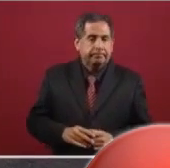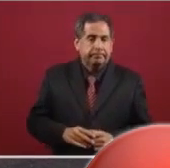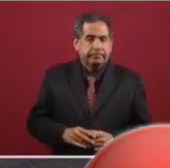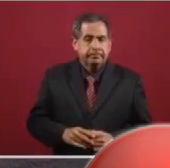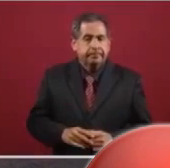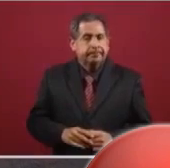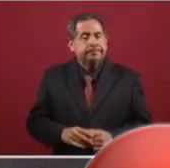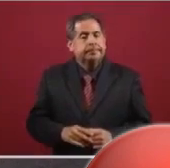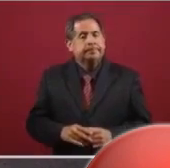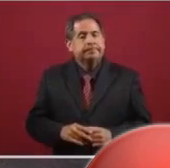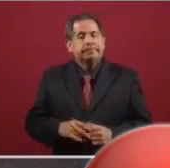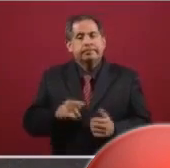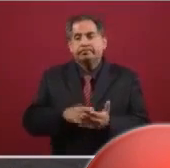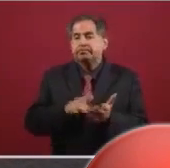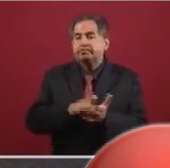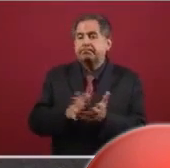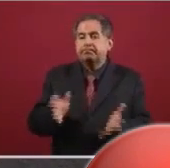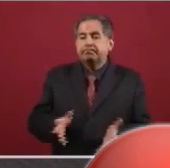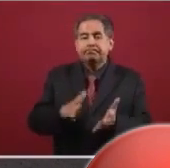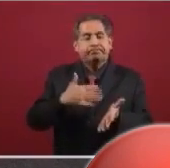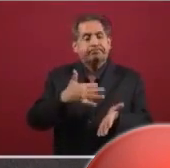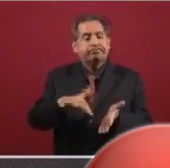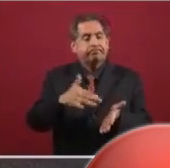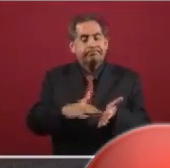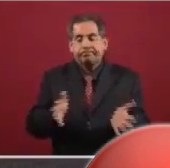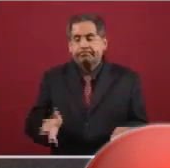hay que fomentar la lectura.